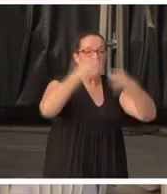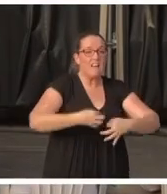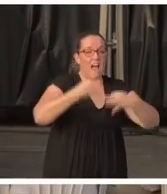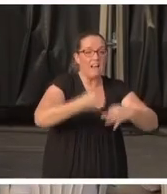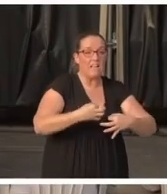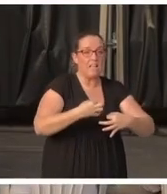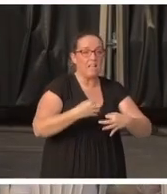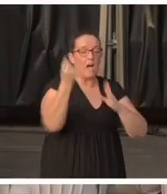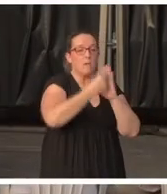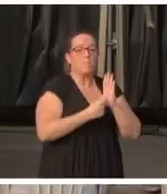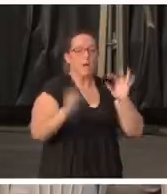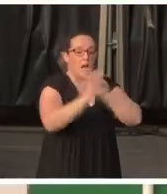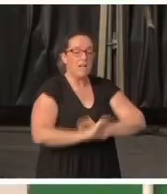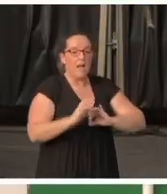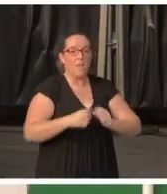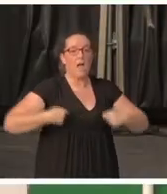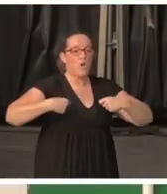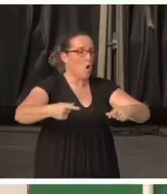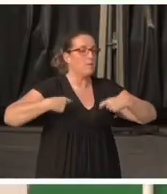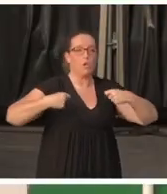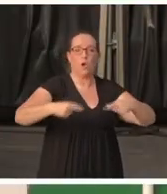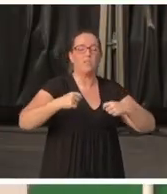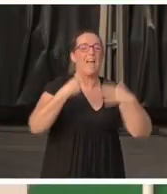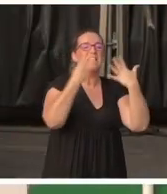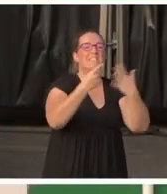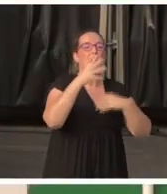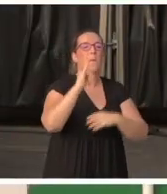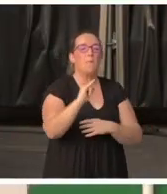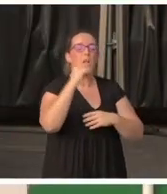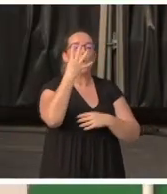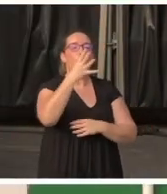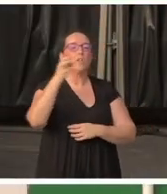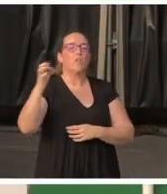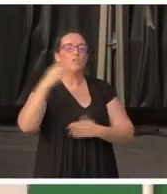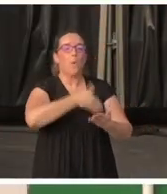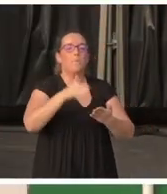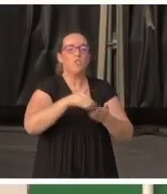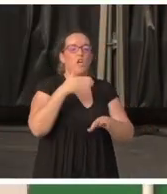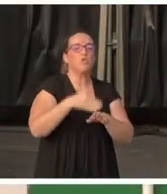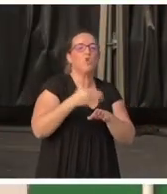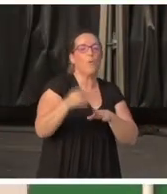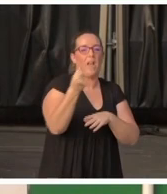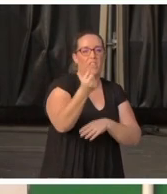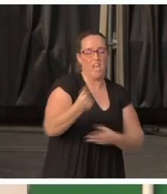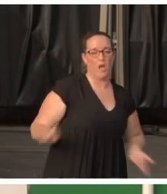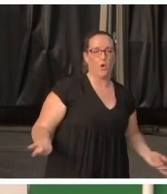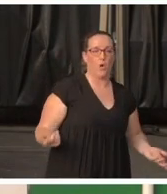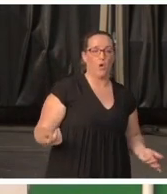gastar en beneficio del pueblo andaluz 6.400 millones de euros en esta legislatura. Solo el año